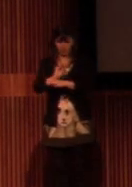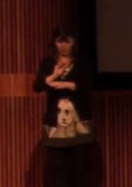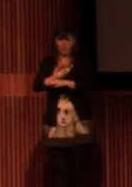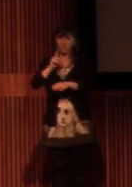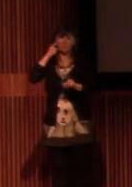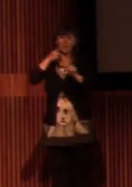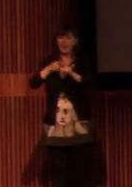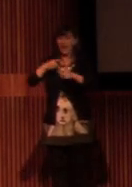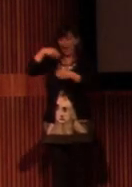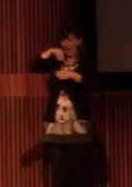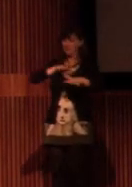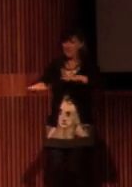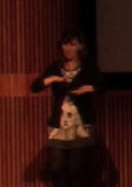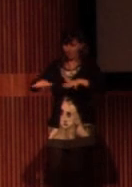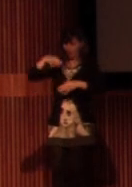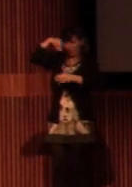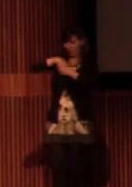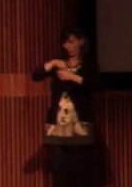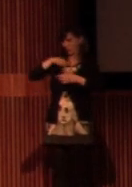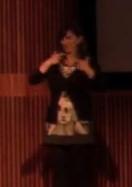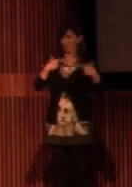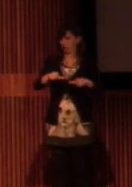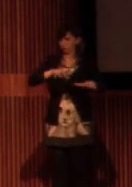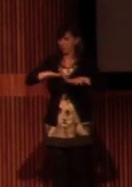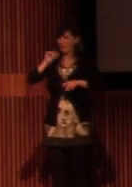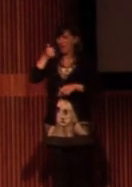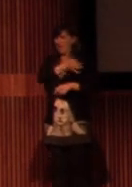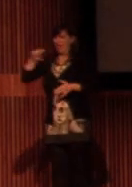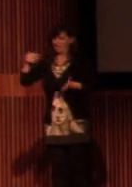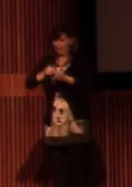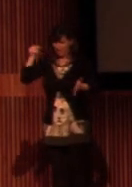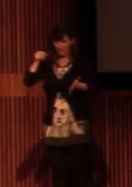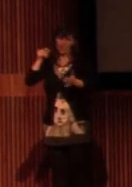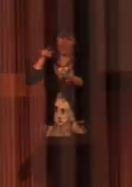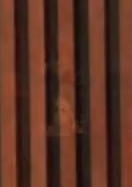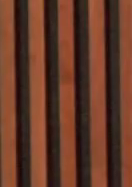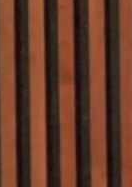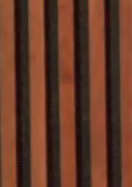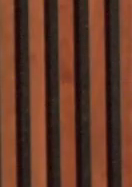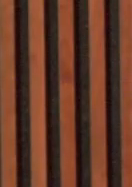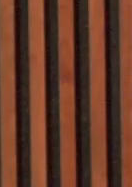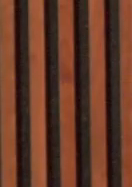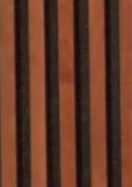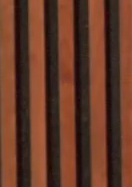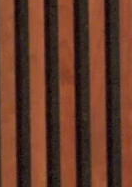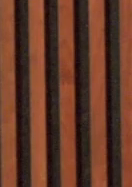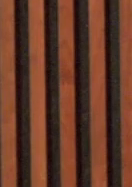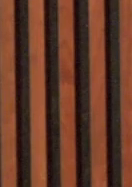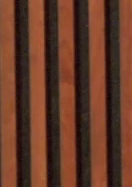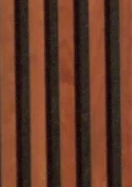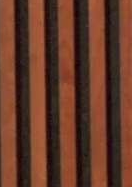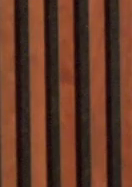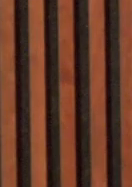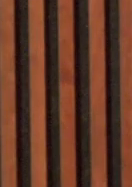la dinamización de nuestro sector, la eficiencia, la gestión de los recursos. Un sector como el nuestro, en el